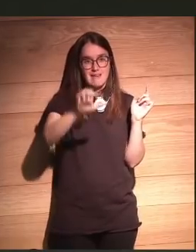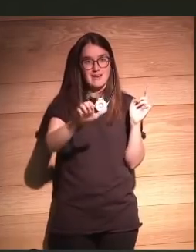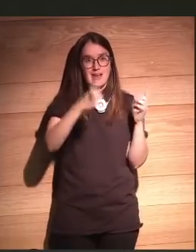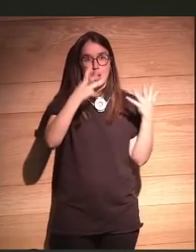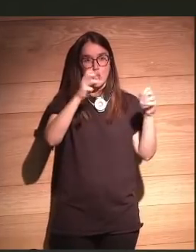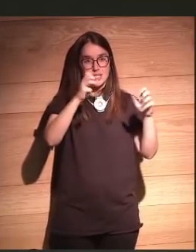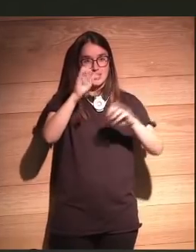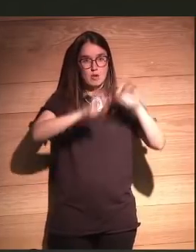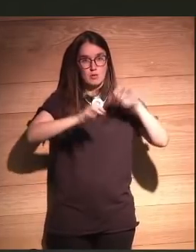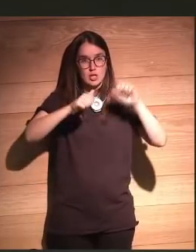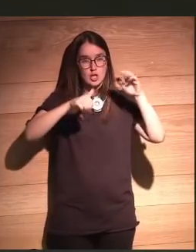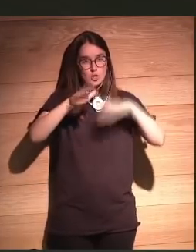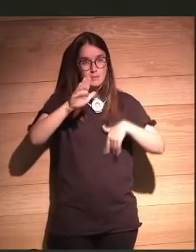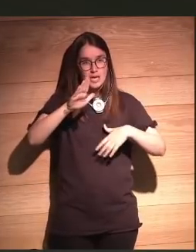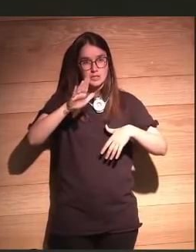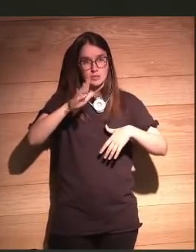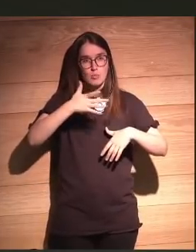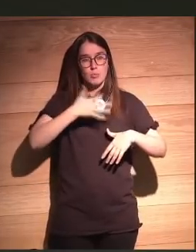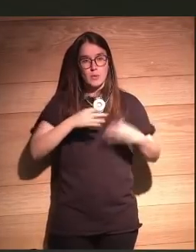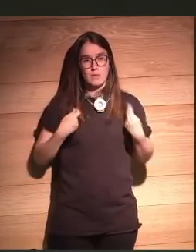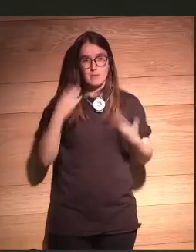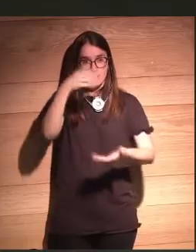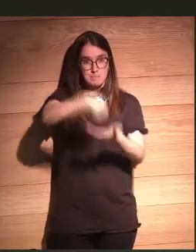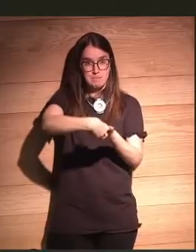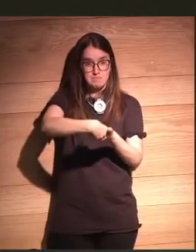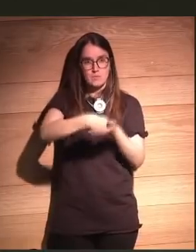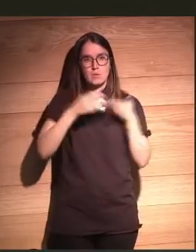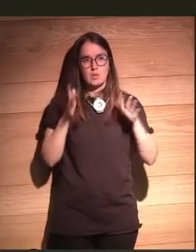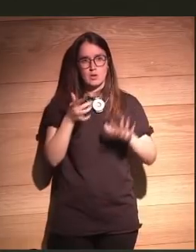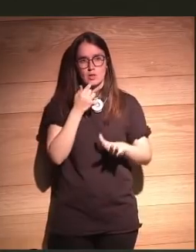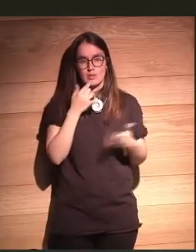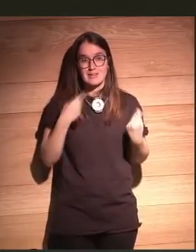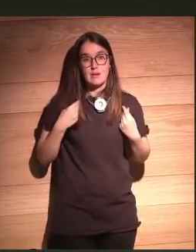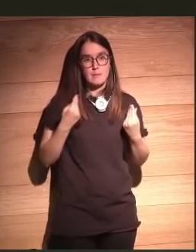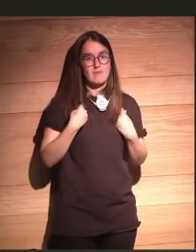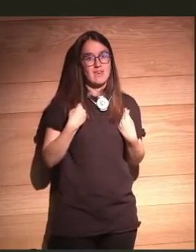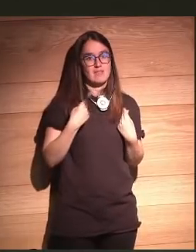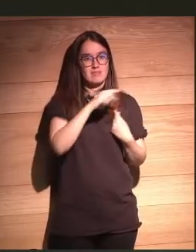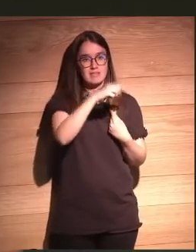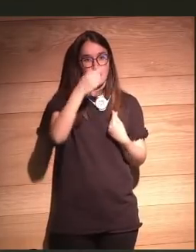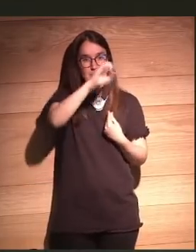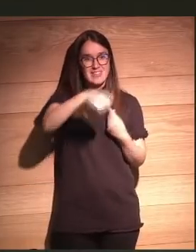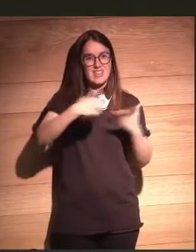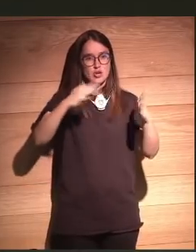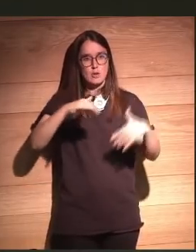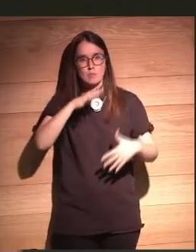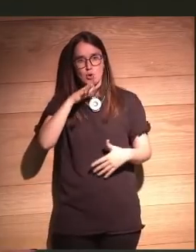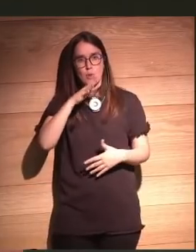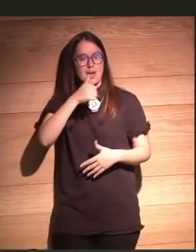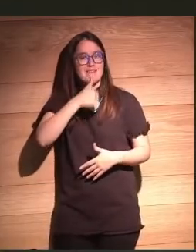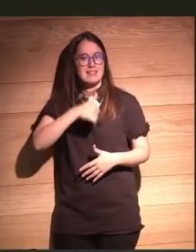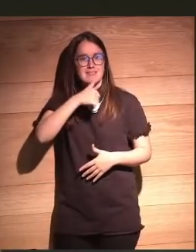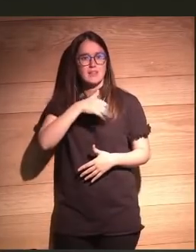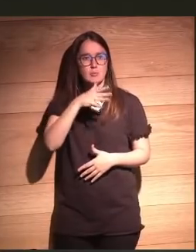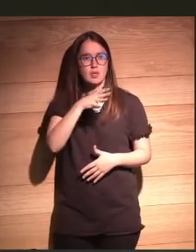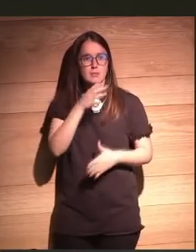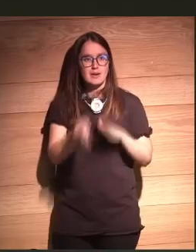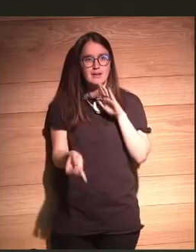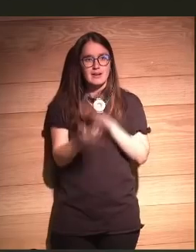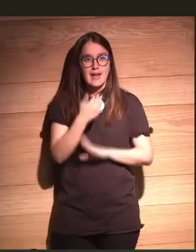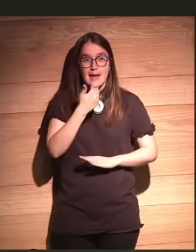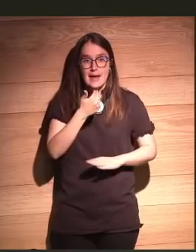del 80% podrían ser habitables. Pero digo, si no hay vivienda vacía en este país, ¿por qué hay esa resistencia a elaborar